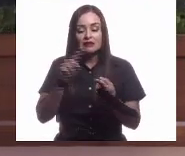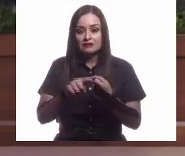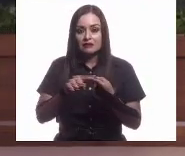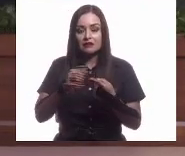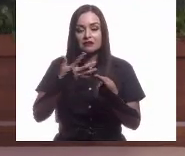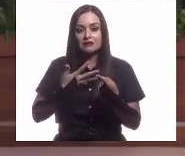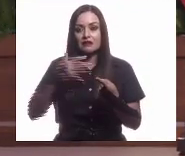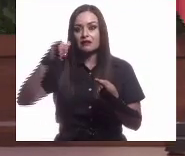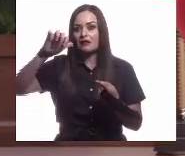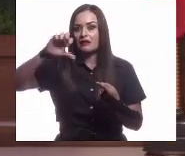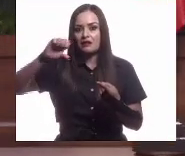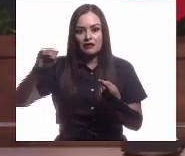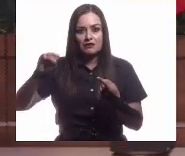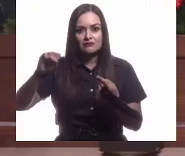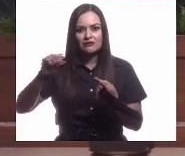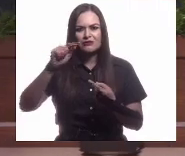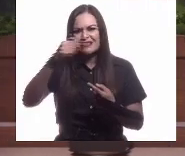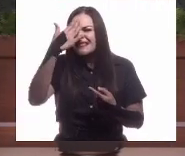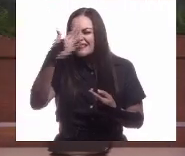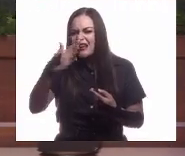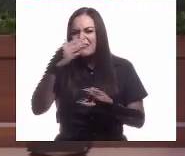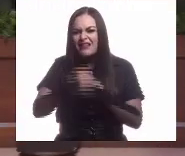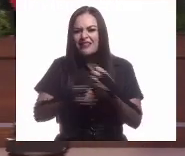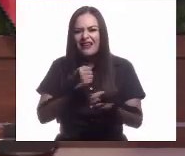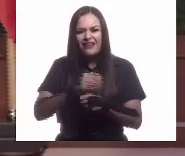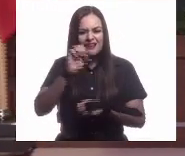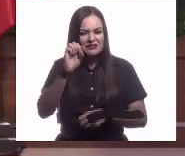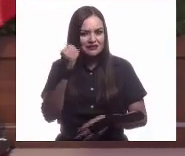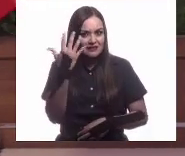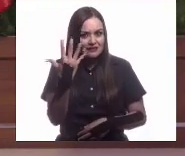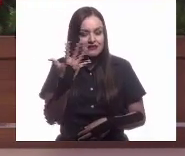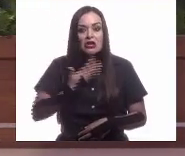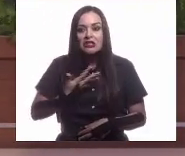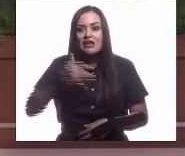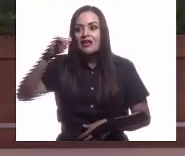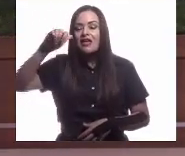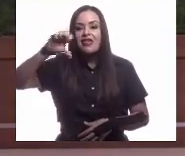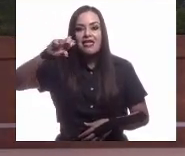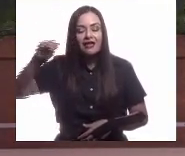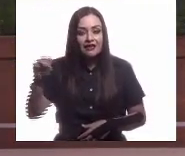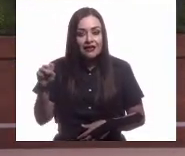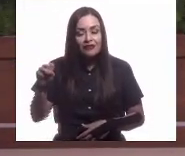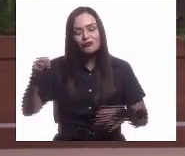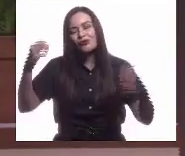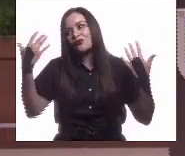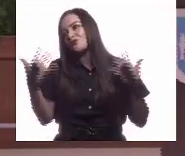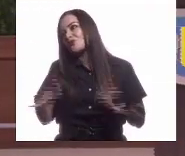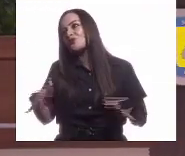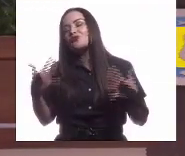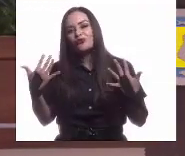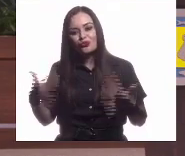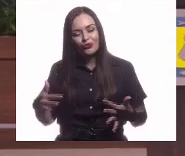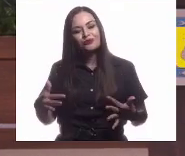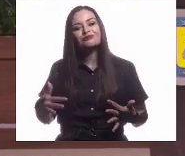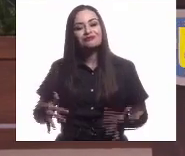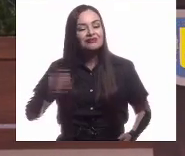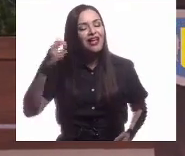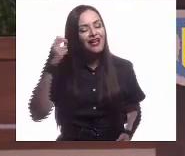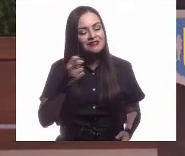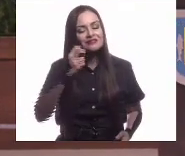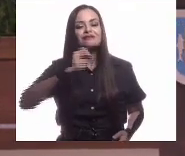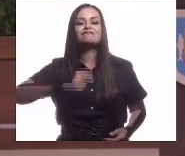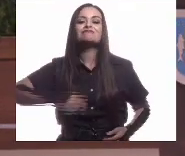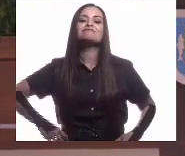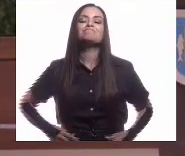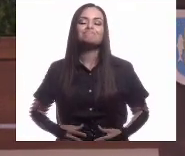para alguien de 65 años estar dado de alta en el Seguro Social y tener acceso al servicio médico. Pues es la diferencia,